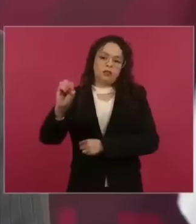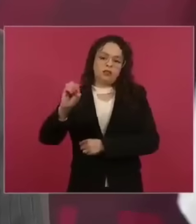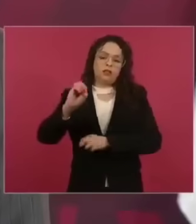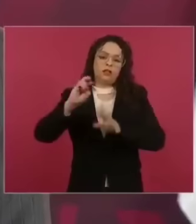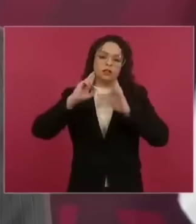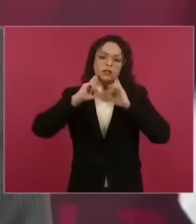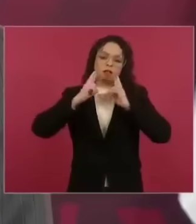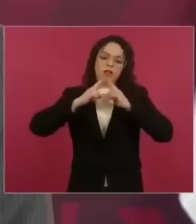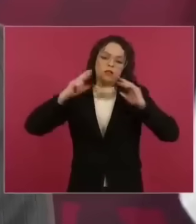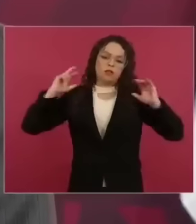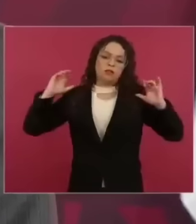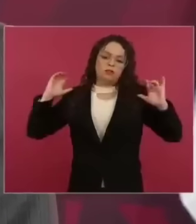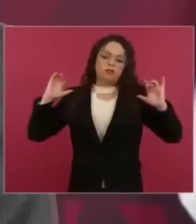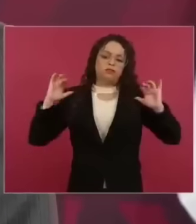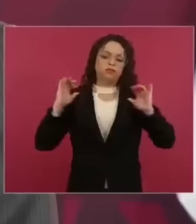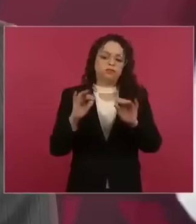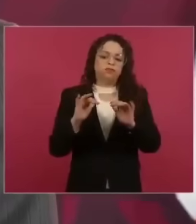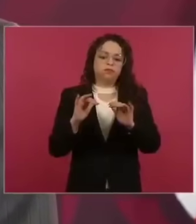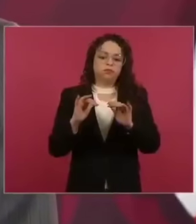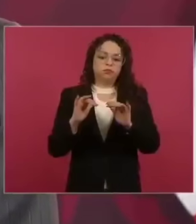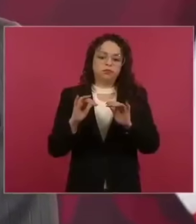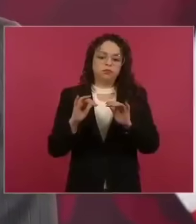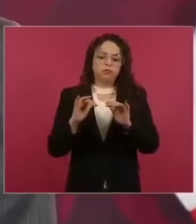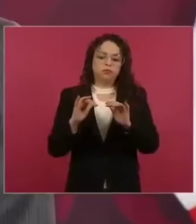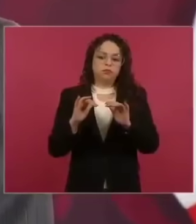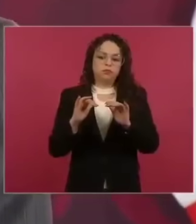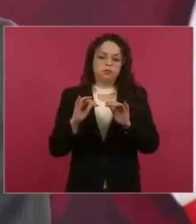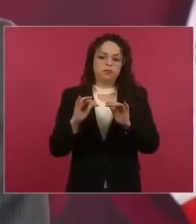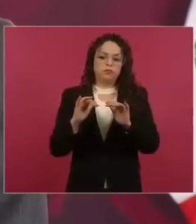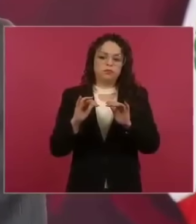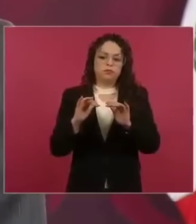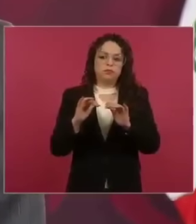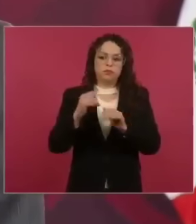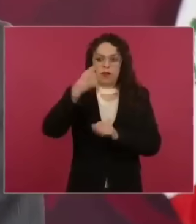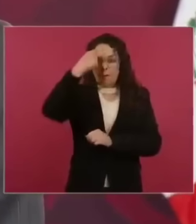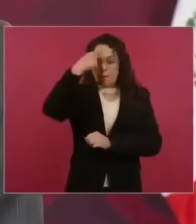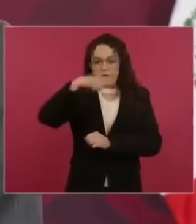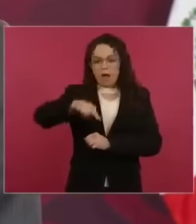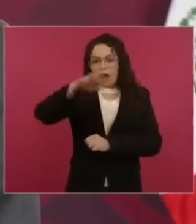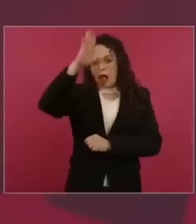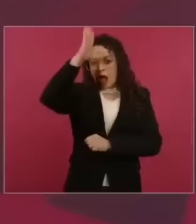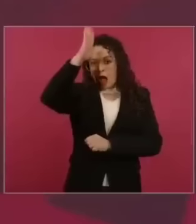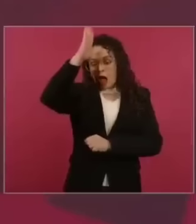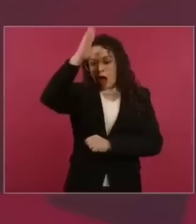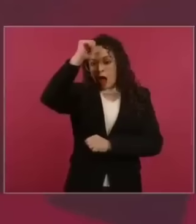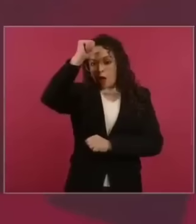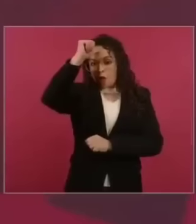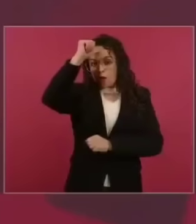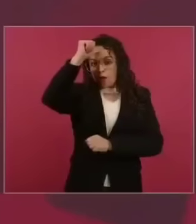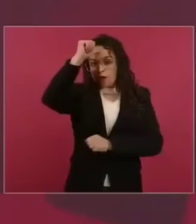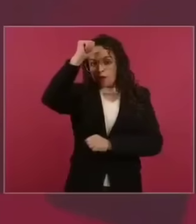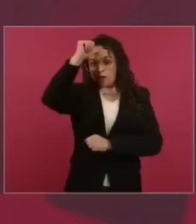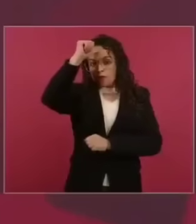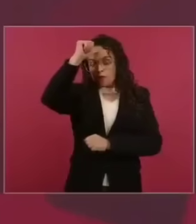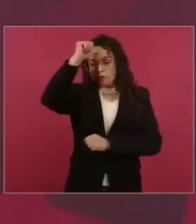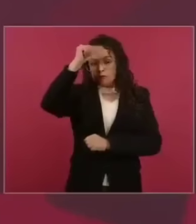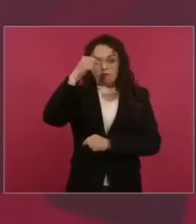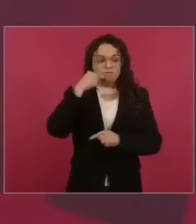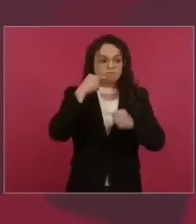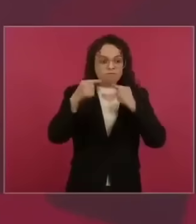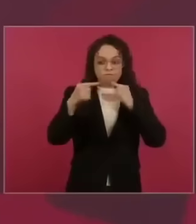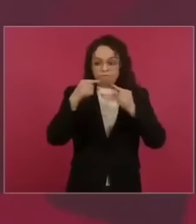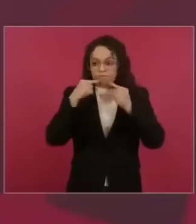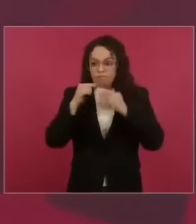ahorita todos los días periódico radio y televisión abrazos no balazos Ya te vas Qué bueno ya cambiemos cambiemos